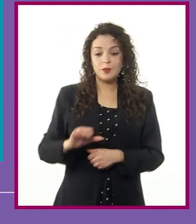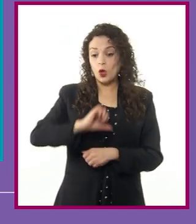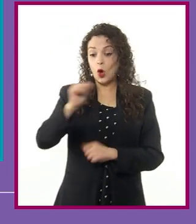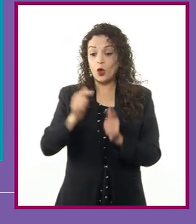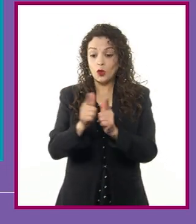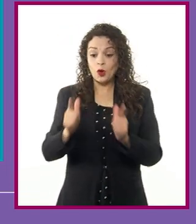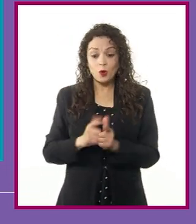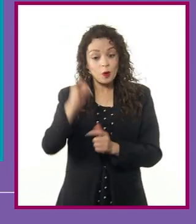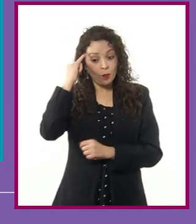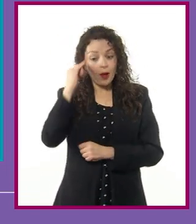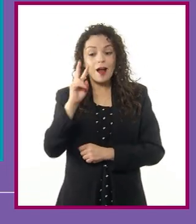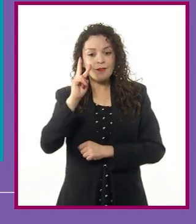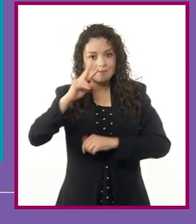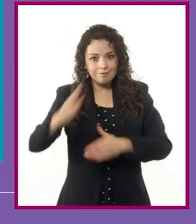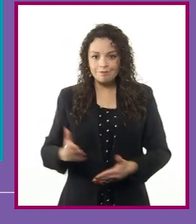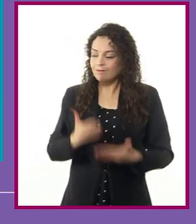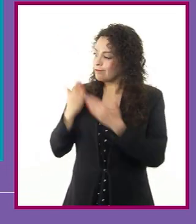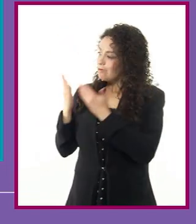grupo indígena.